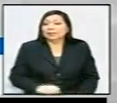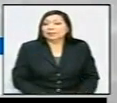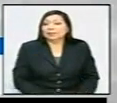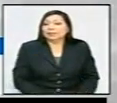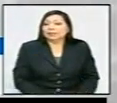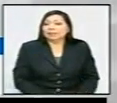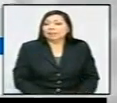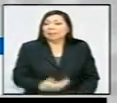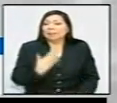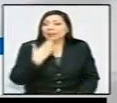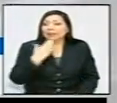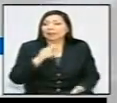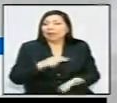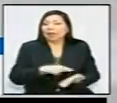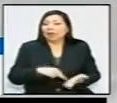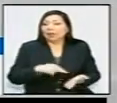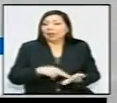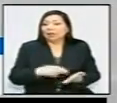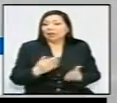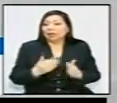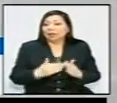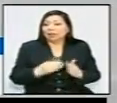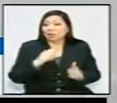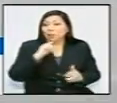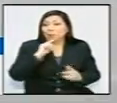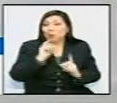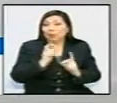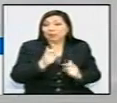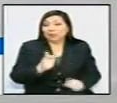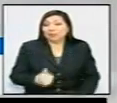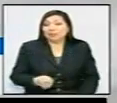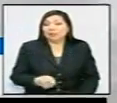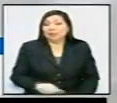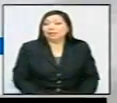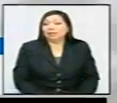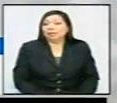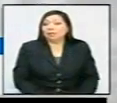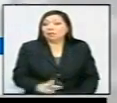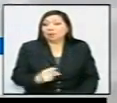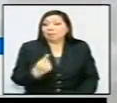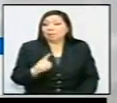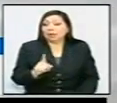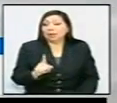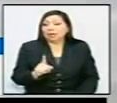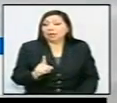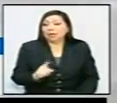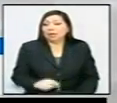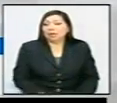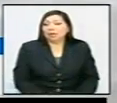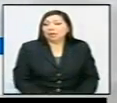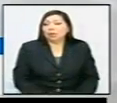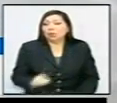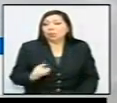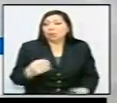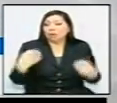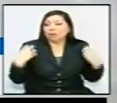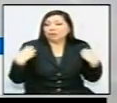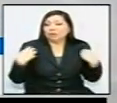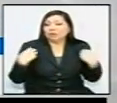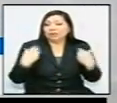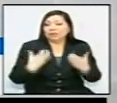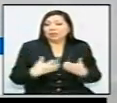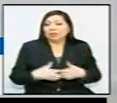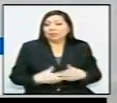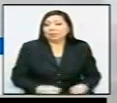Sí. ¿Para qué alquiló el departamento? ¿Para la congresista y el señor Borja? No, es para la oficina de la